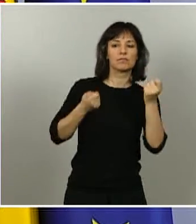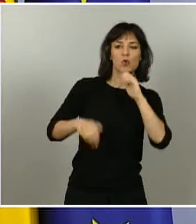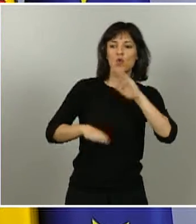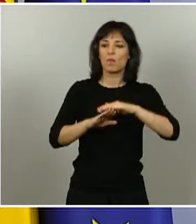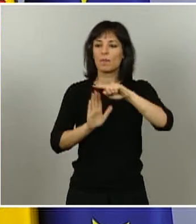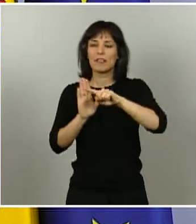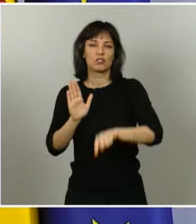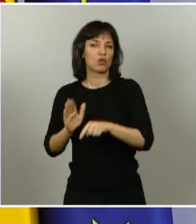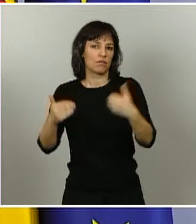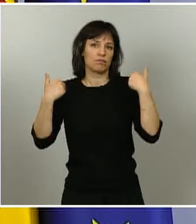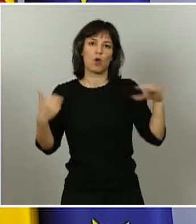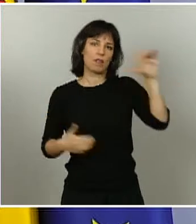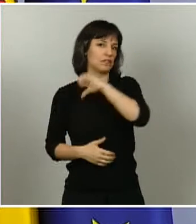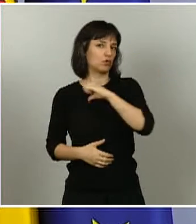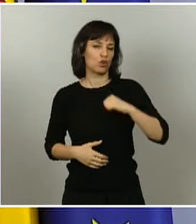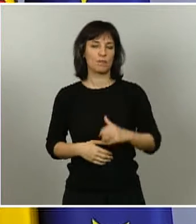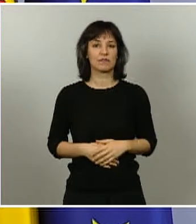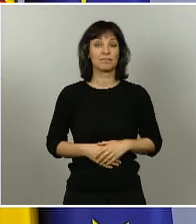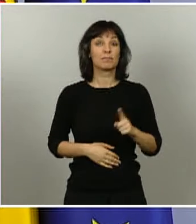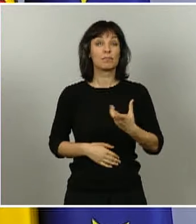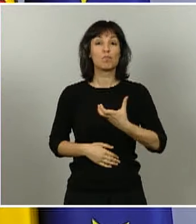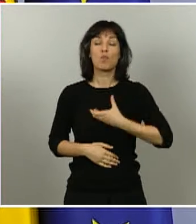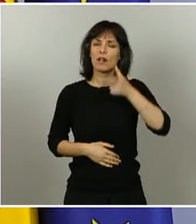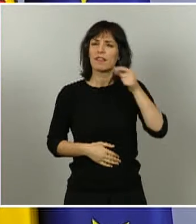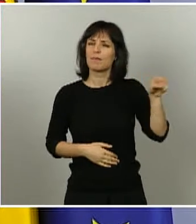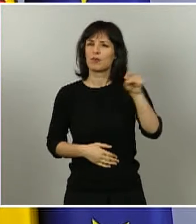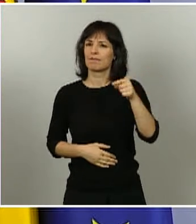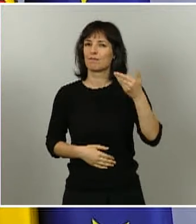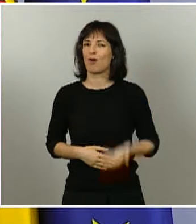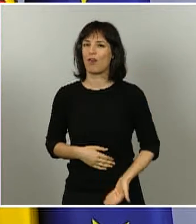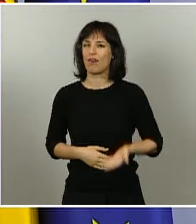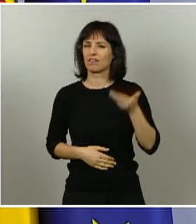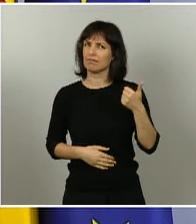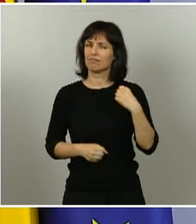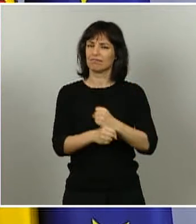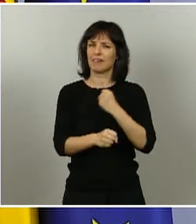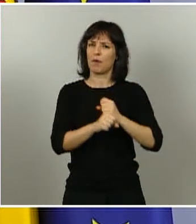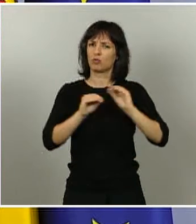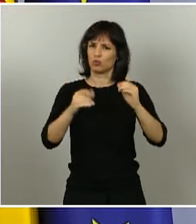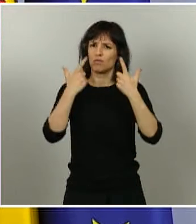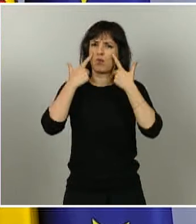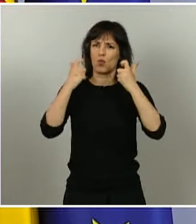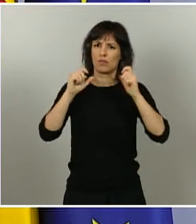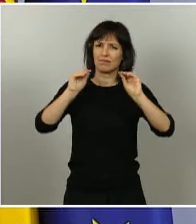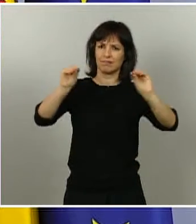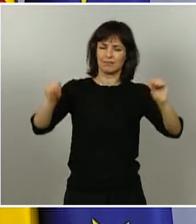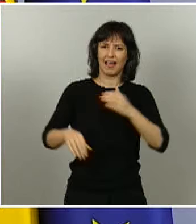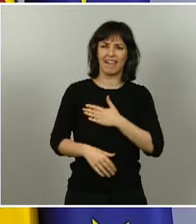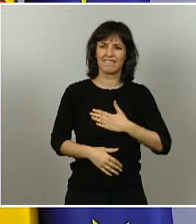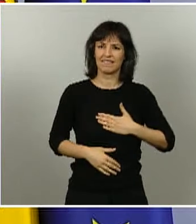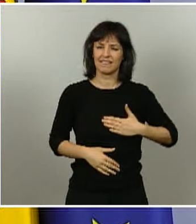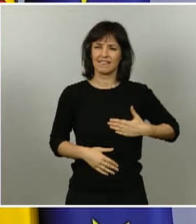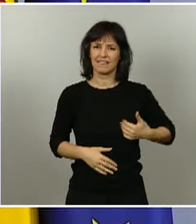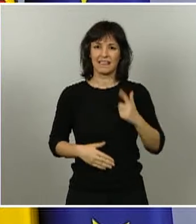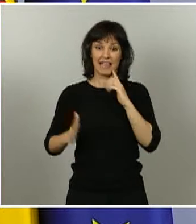también muy importante los municipios. Están haciendo también una labor que quiero subrayar y destacar en toda esta etapa de transición a